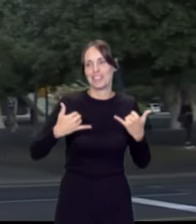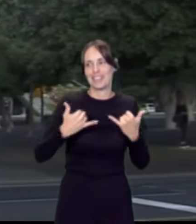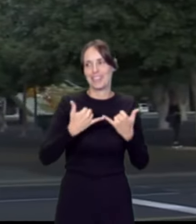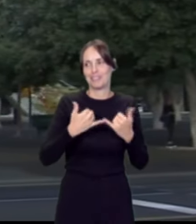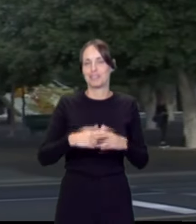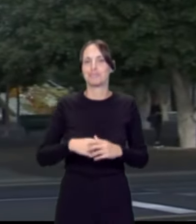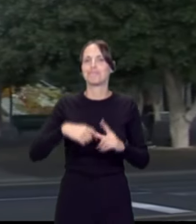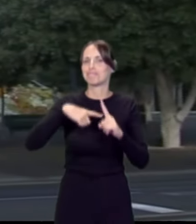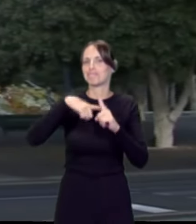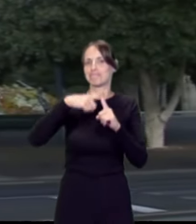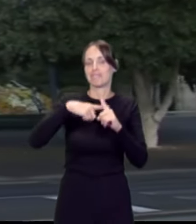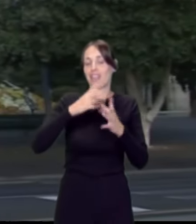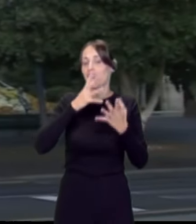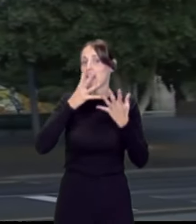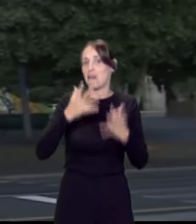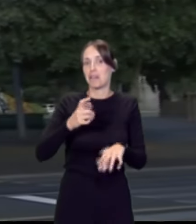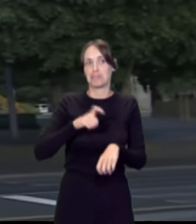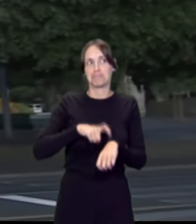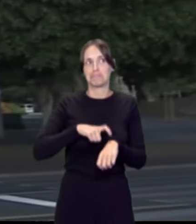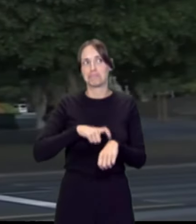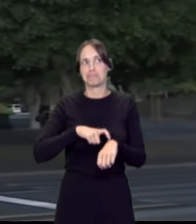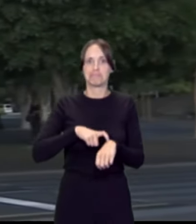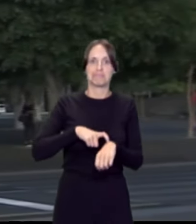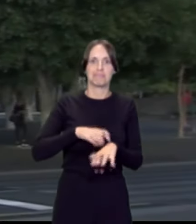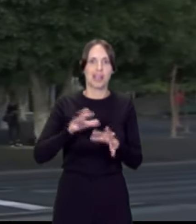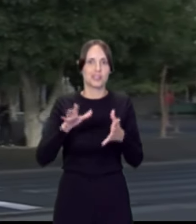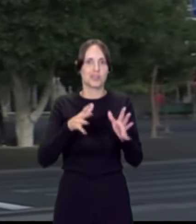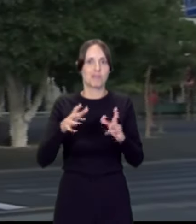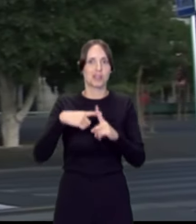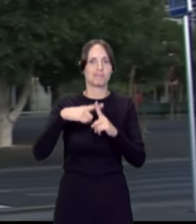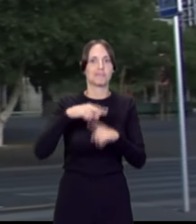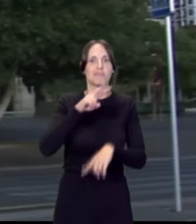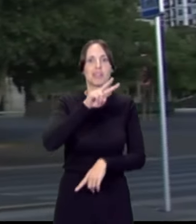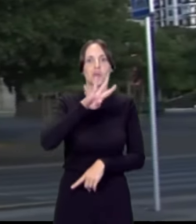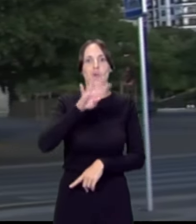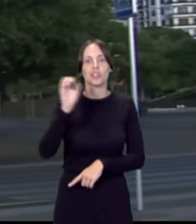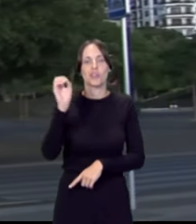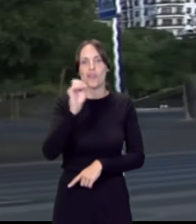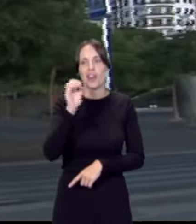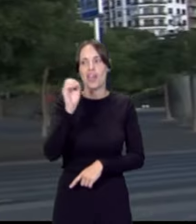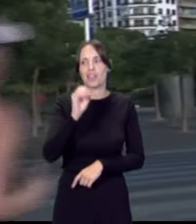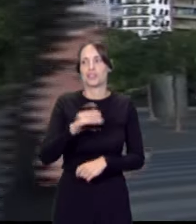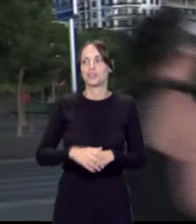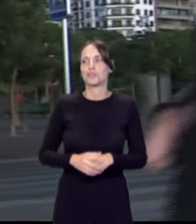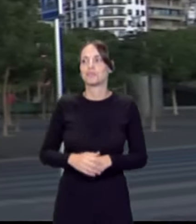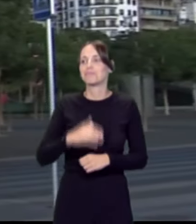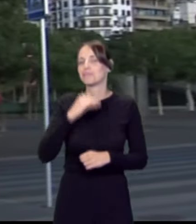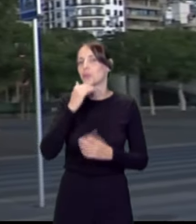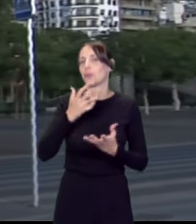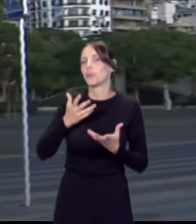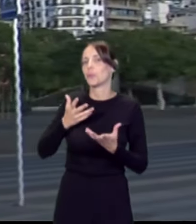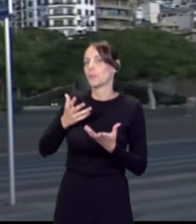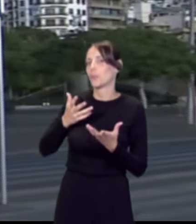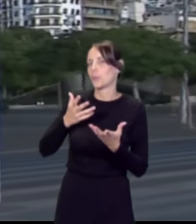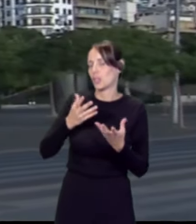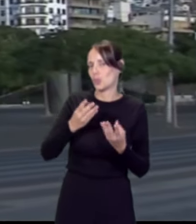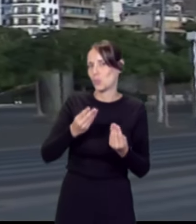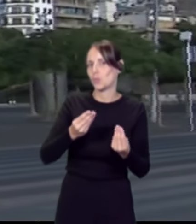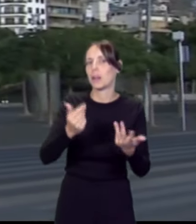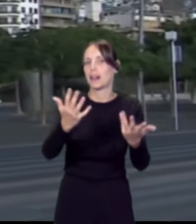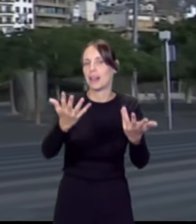Las temperaturas a esta hora de la mañana pues rondan los 24 grados, hay una ligera brisa que refresca algo